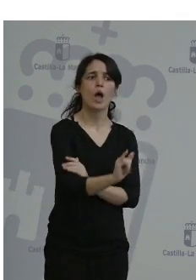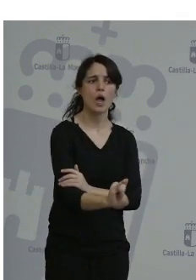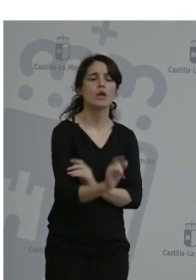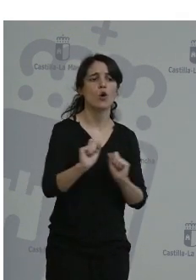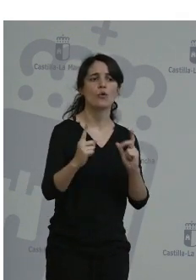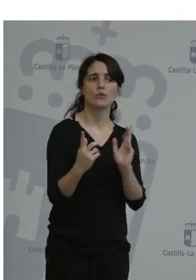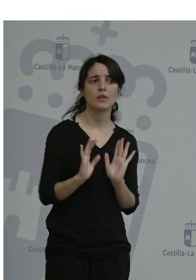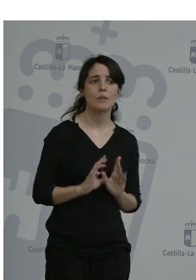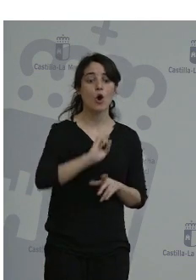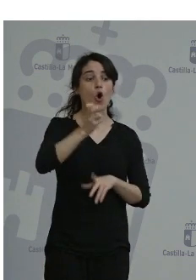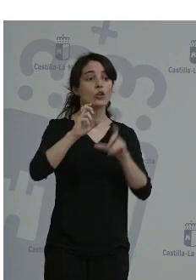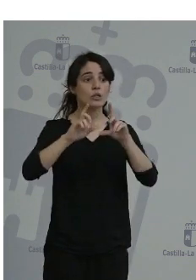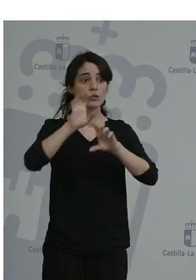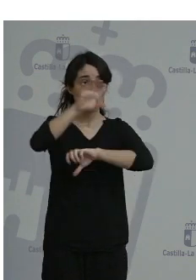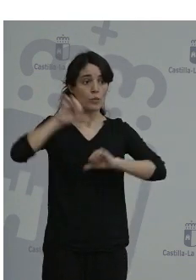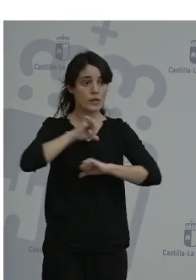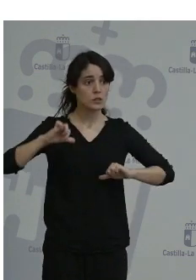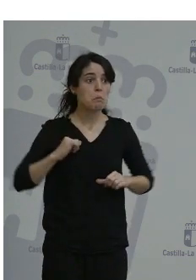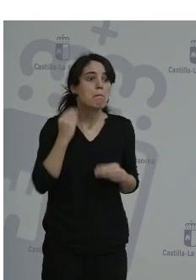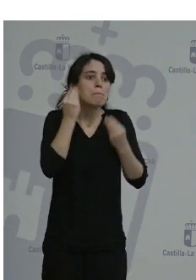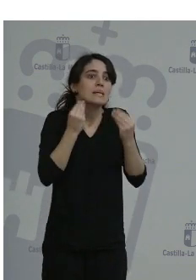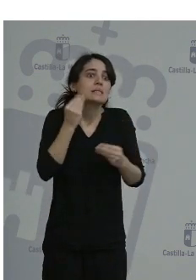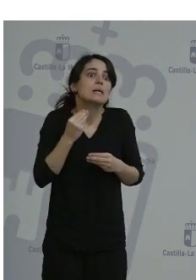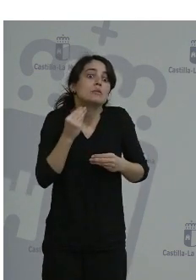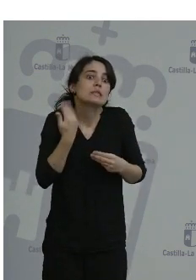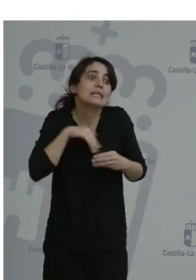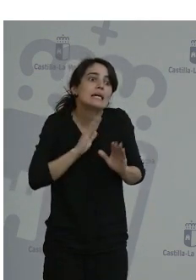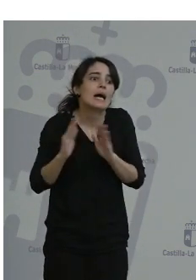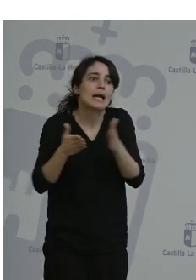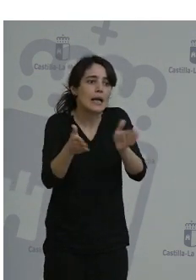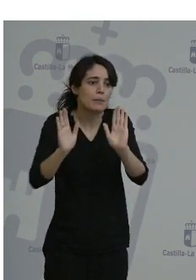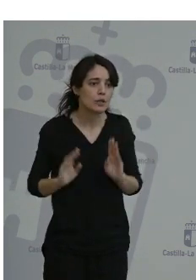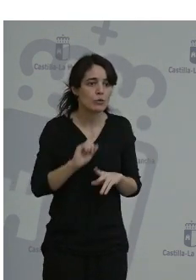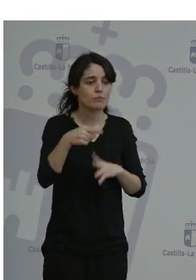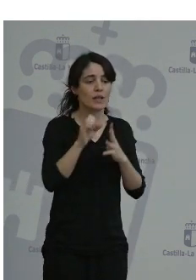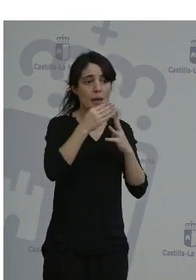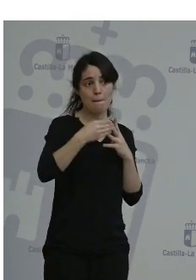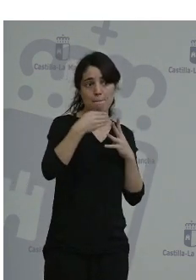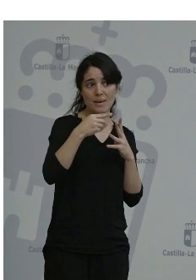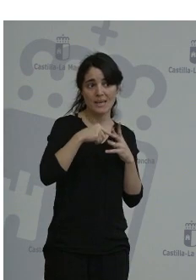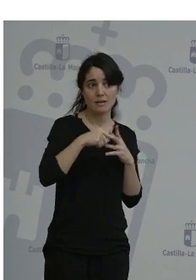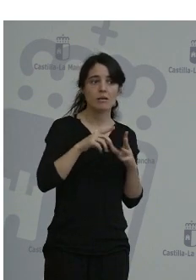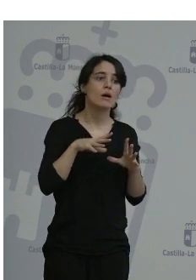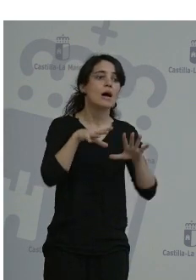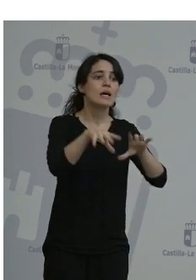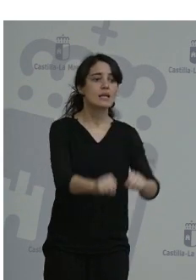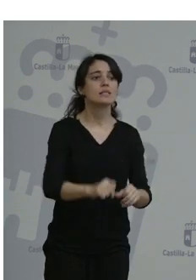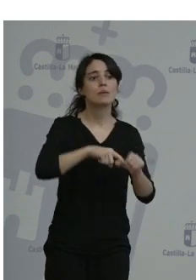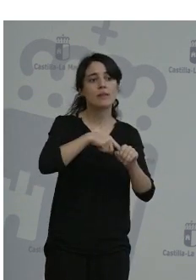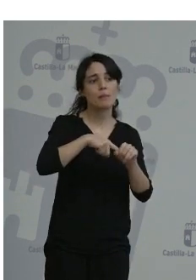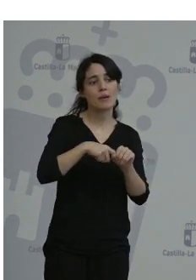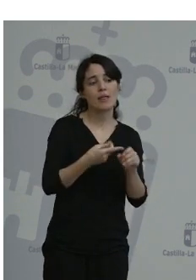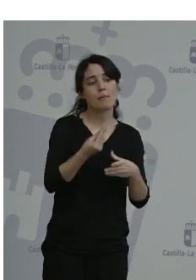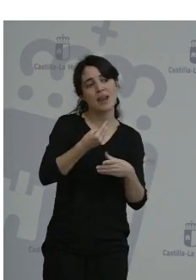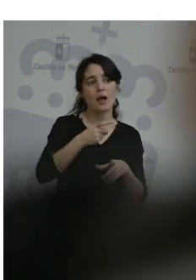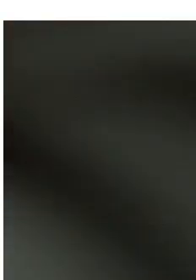están o suponemos que estarán en el camino. B. Reserva de plazas en las categorías a las